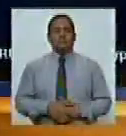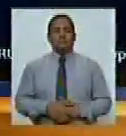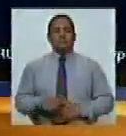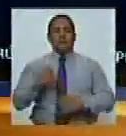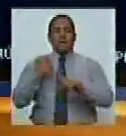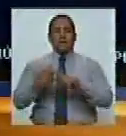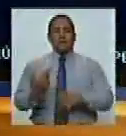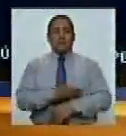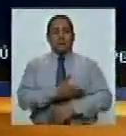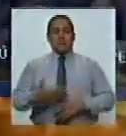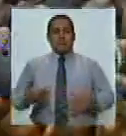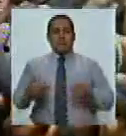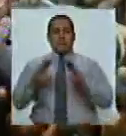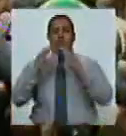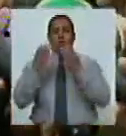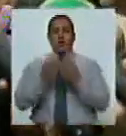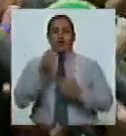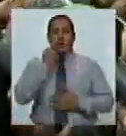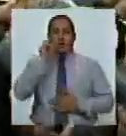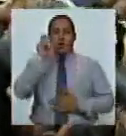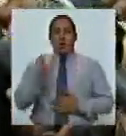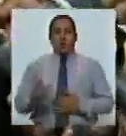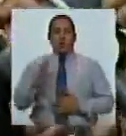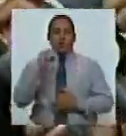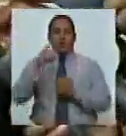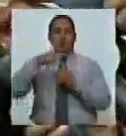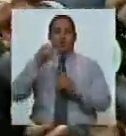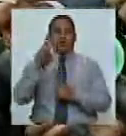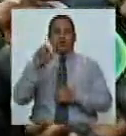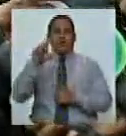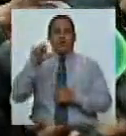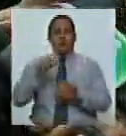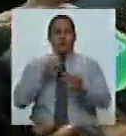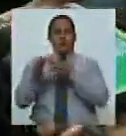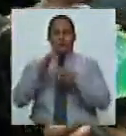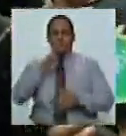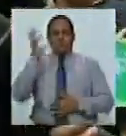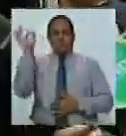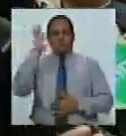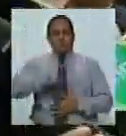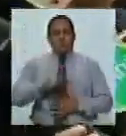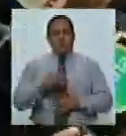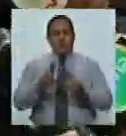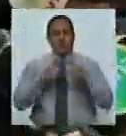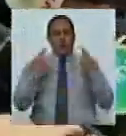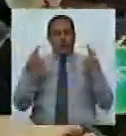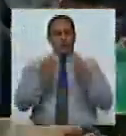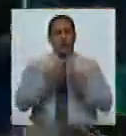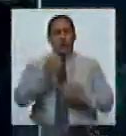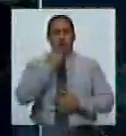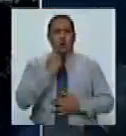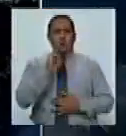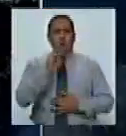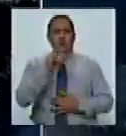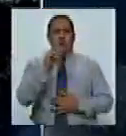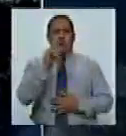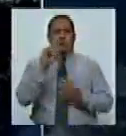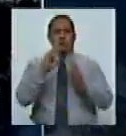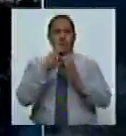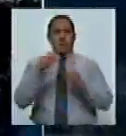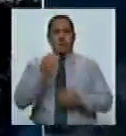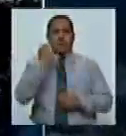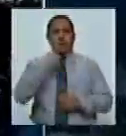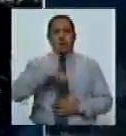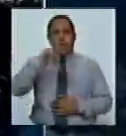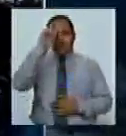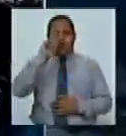El expresidente del Congreso, Freddy Otárola, y actual ministro de Trabajo, afirmó que nunca se reunió con Juan Carlos Rivera Hidrogo, colaborador en la campaña electoral de Gana Perú